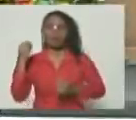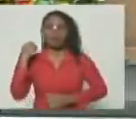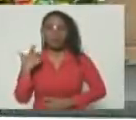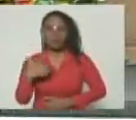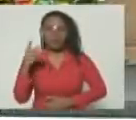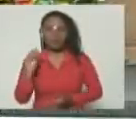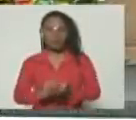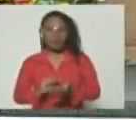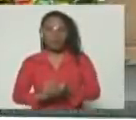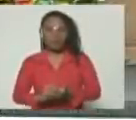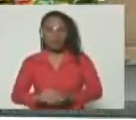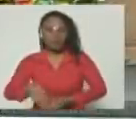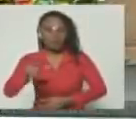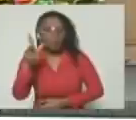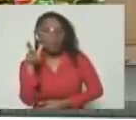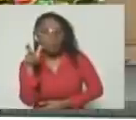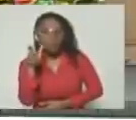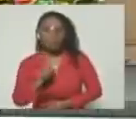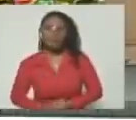escucha.